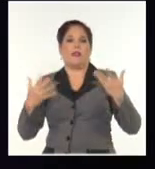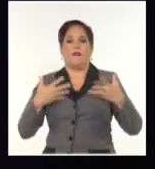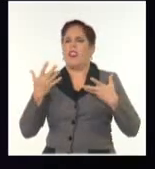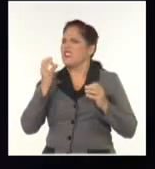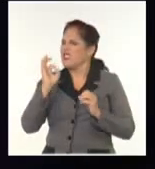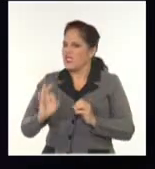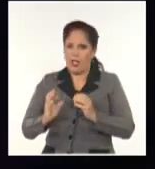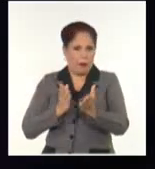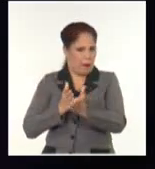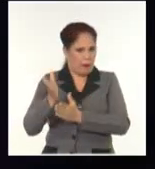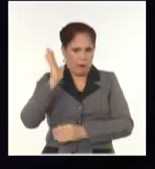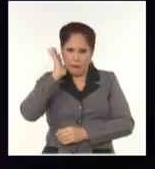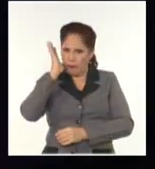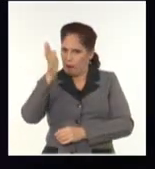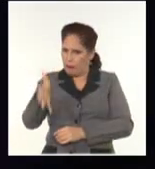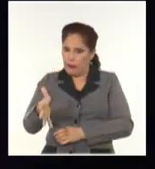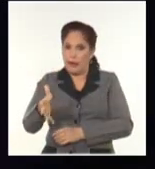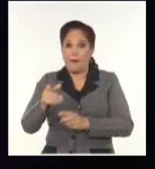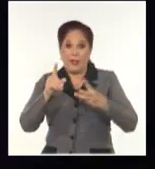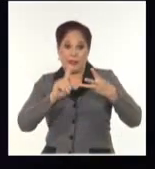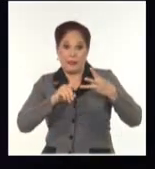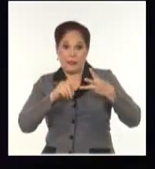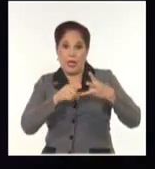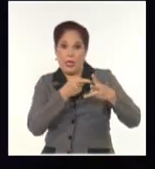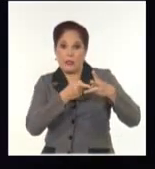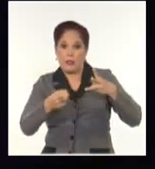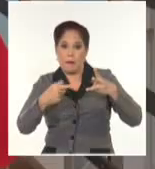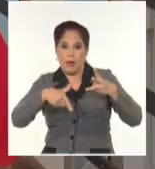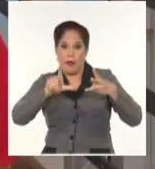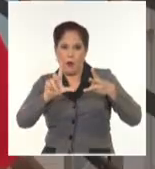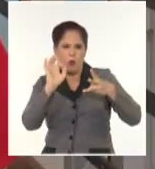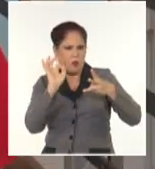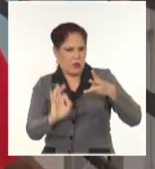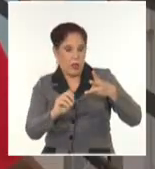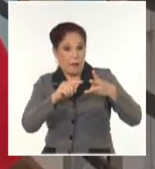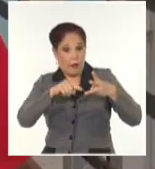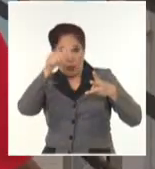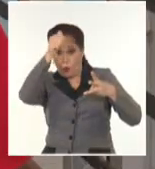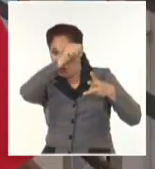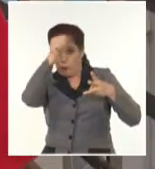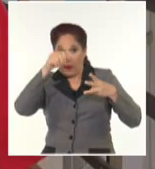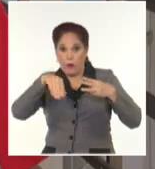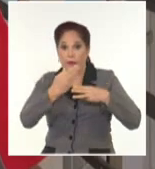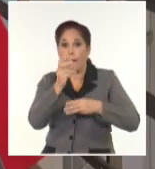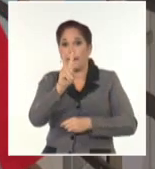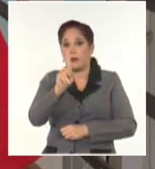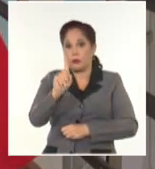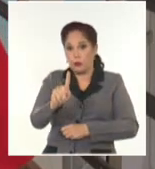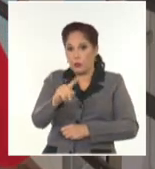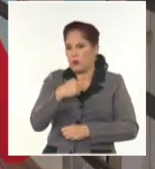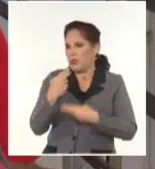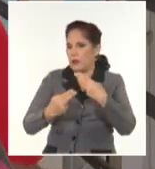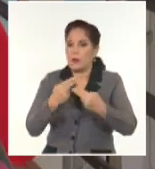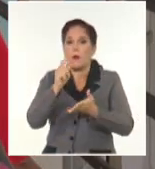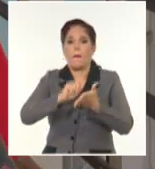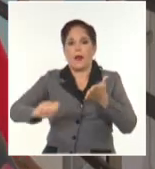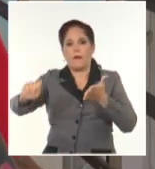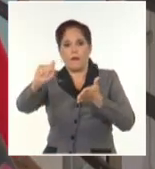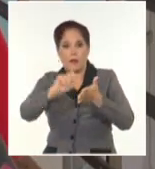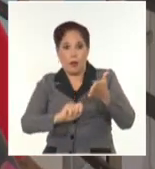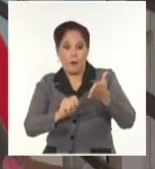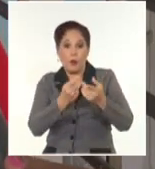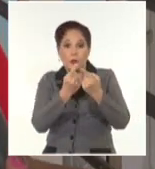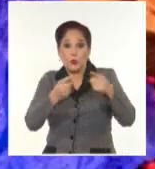así, siempre coincidirá en esta tercera semana de julio, donde este domingo 21 estamos planificando que en